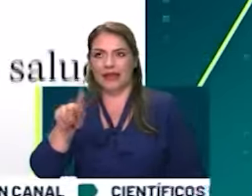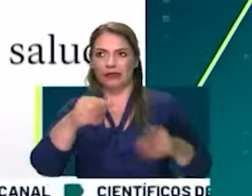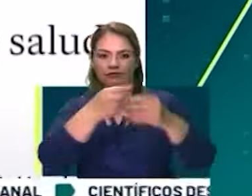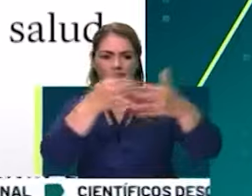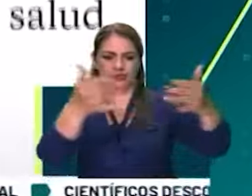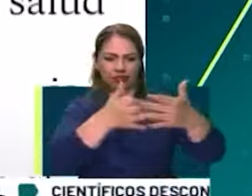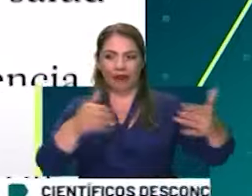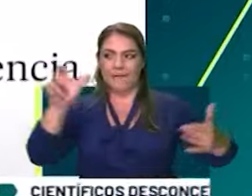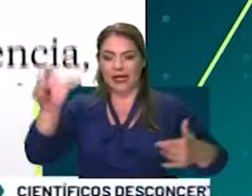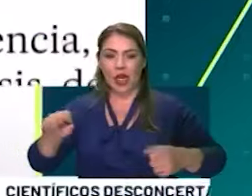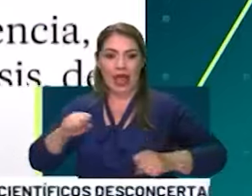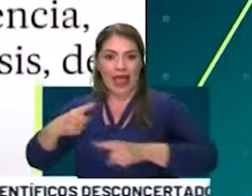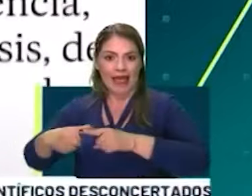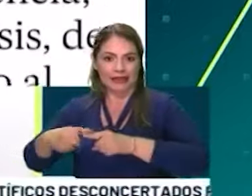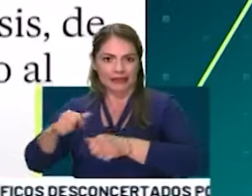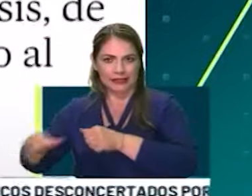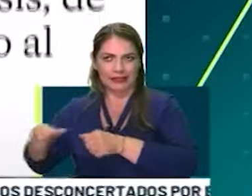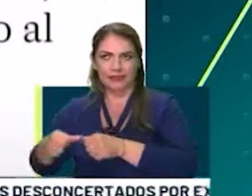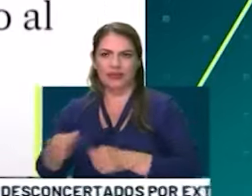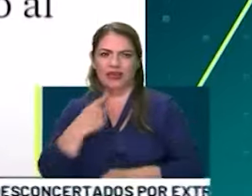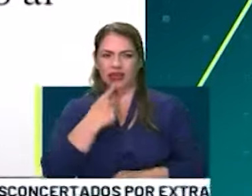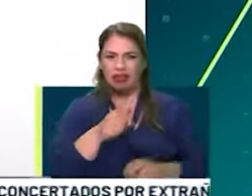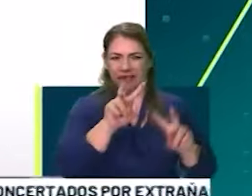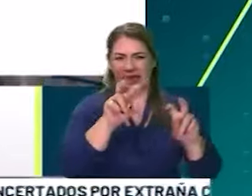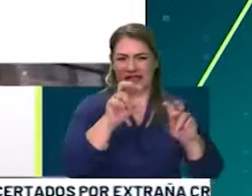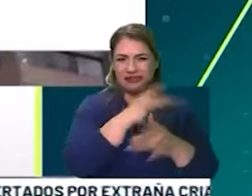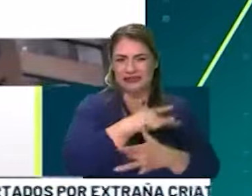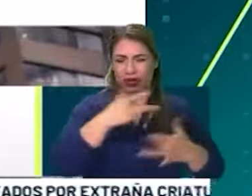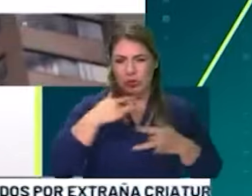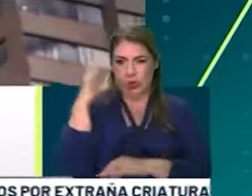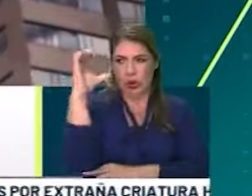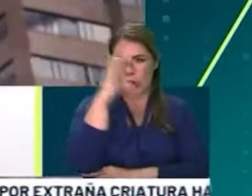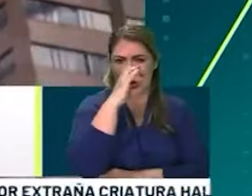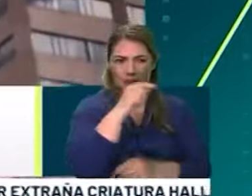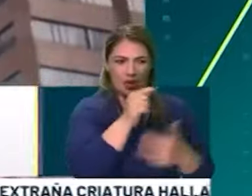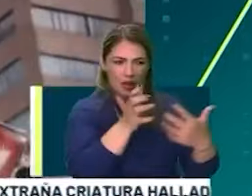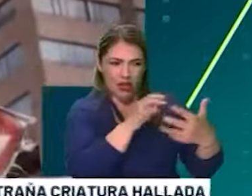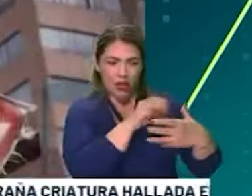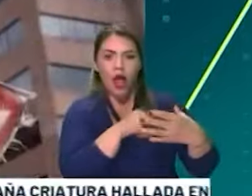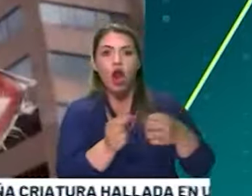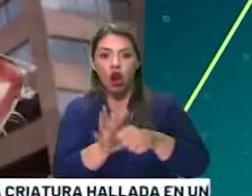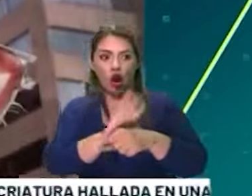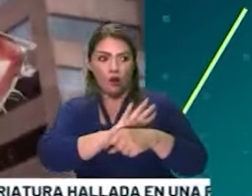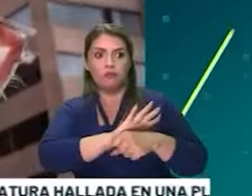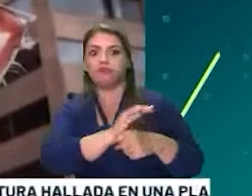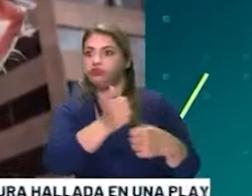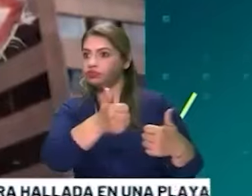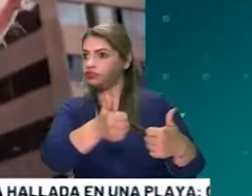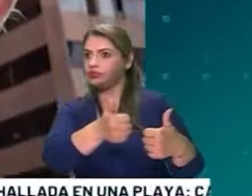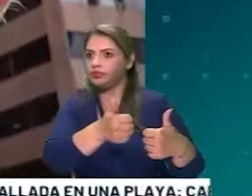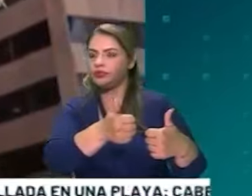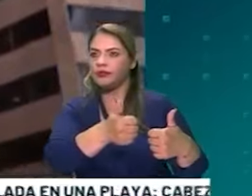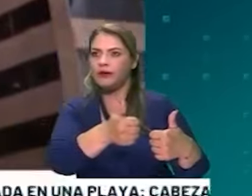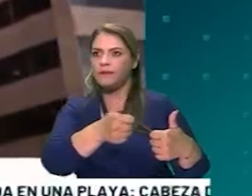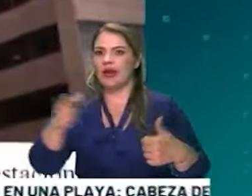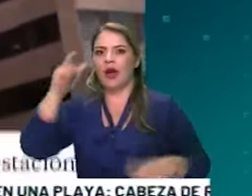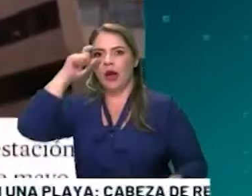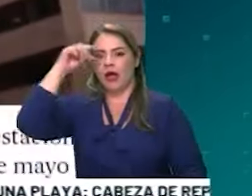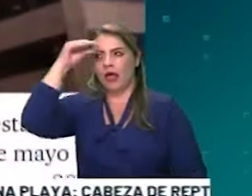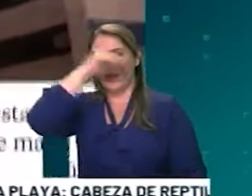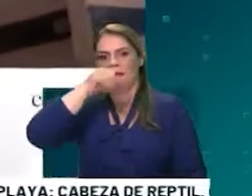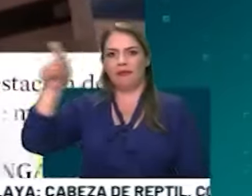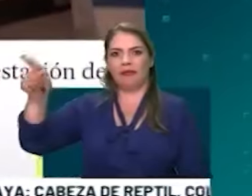en materia de salud el país y el sistema superaron la prueba del covid pero que por el contrario el petrismo resultó ser un desafío